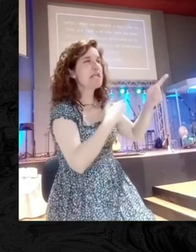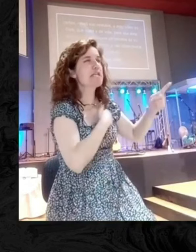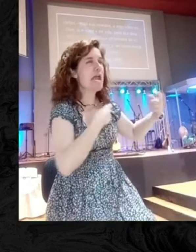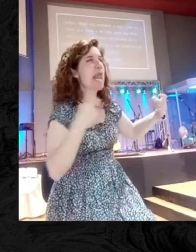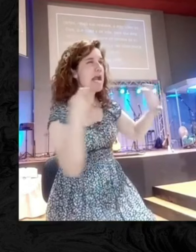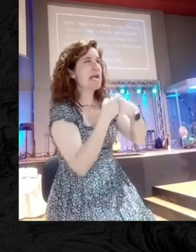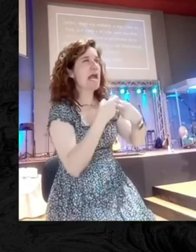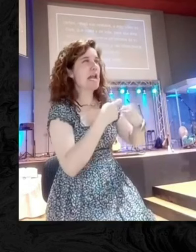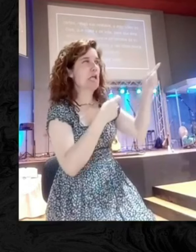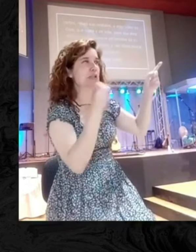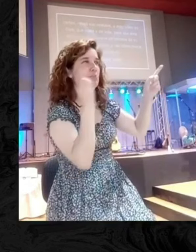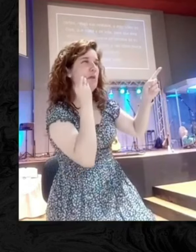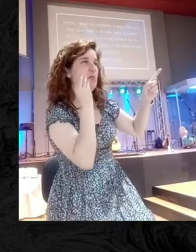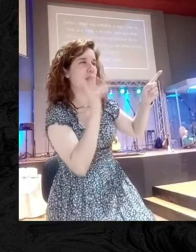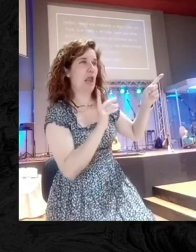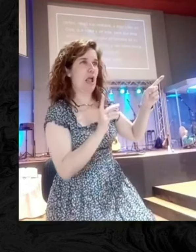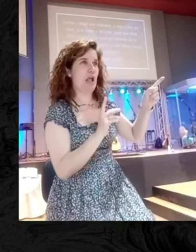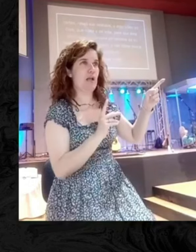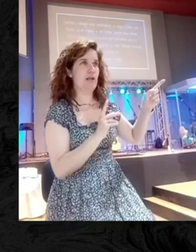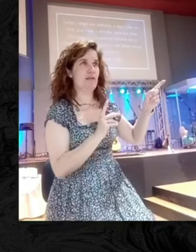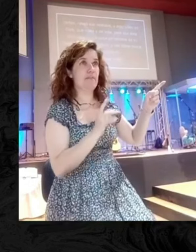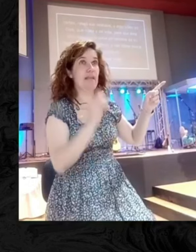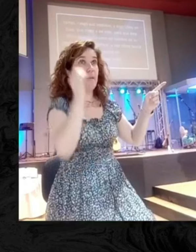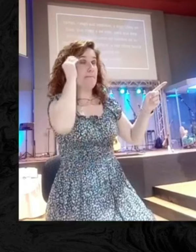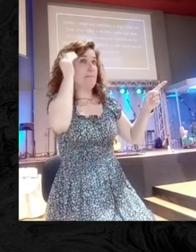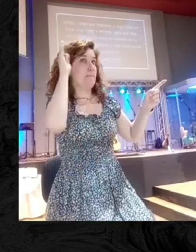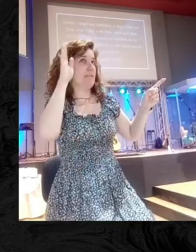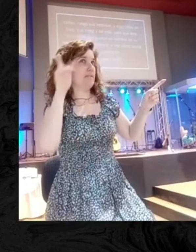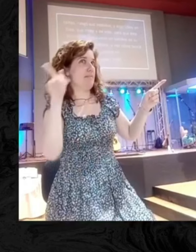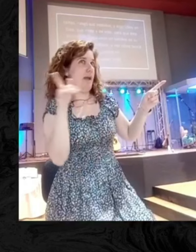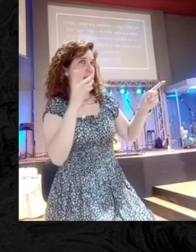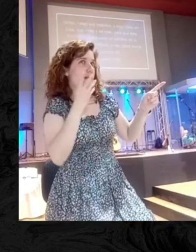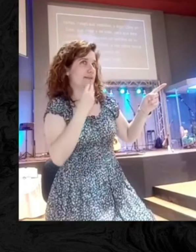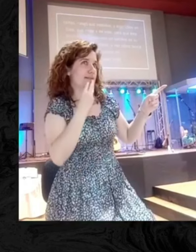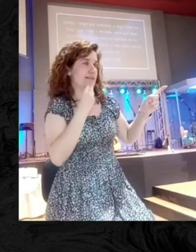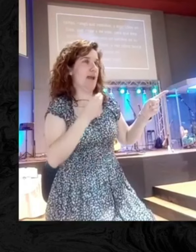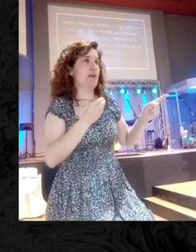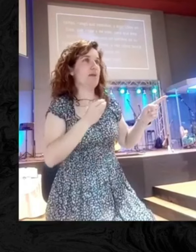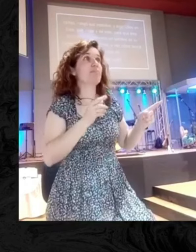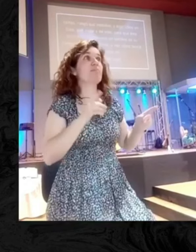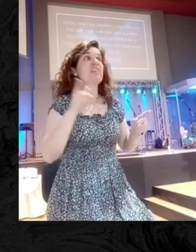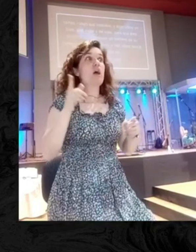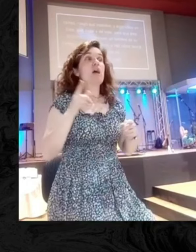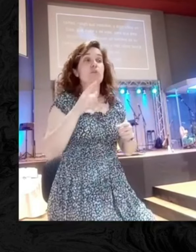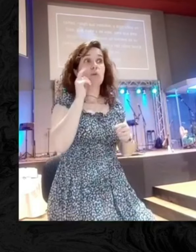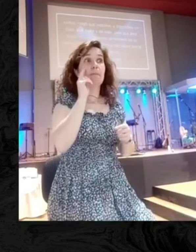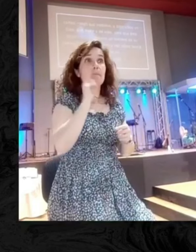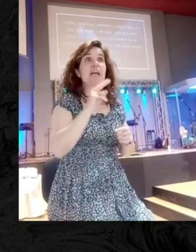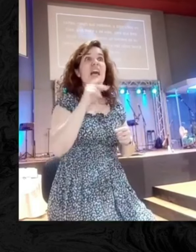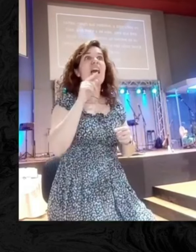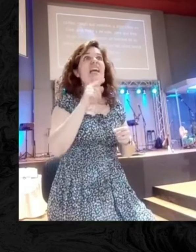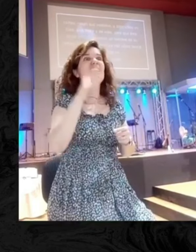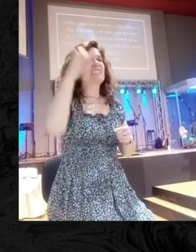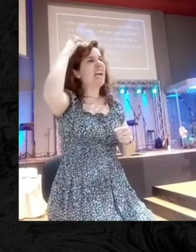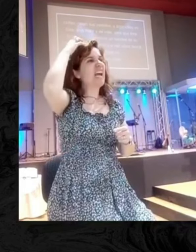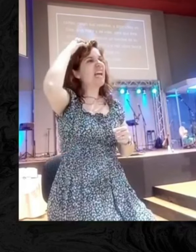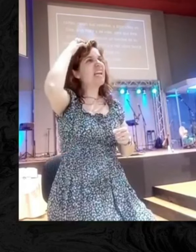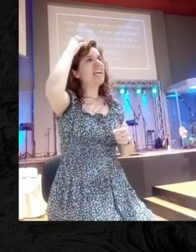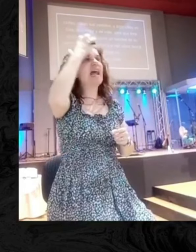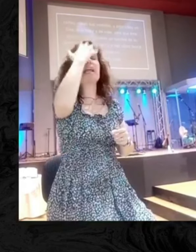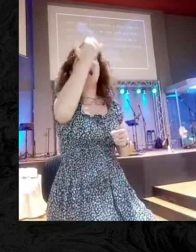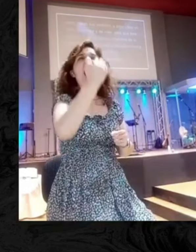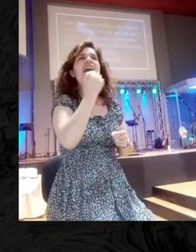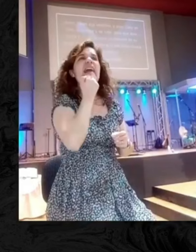eh la historia Bueno ya saben ven el susto Este es el rey acat Rey de Israel un rey